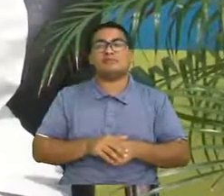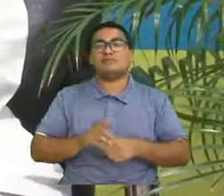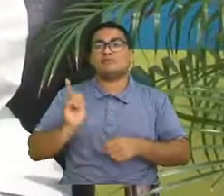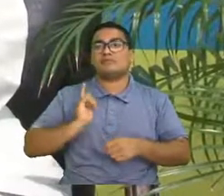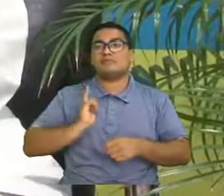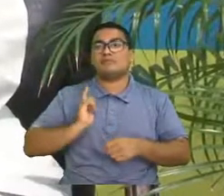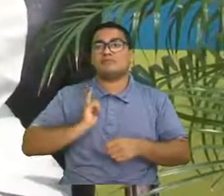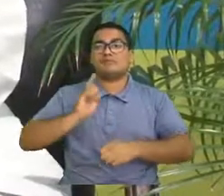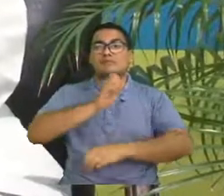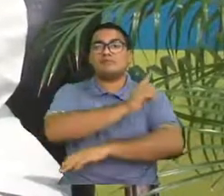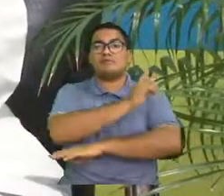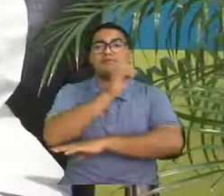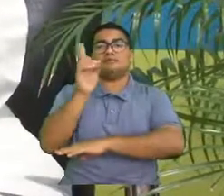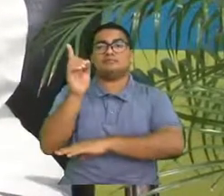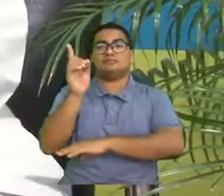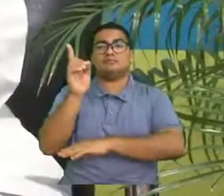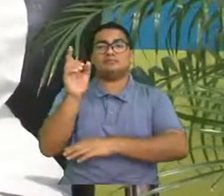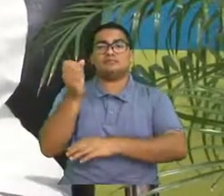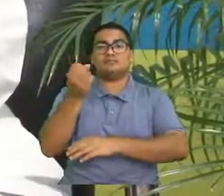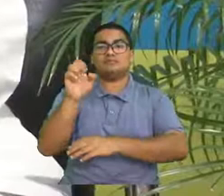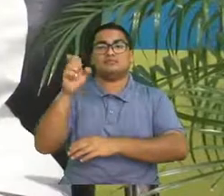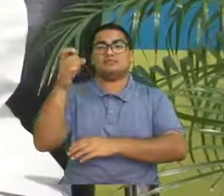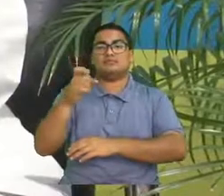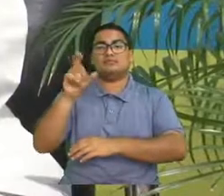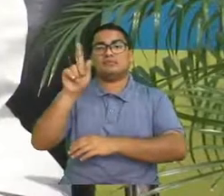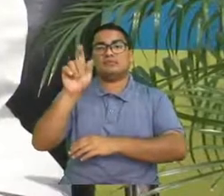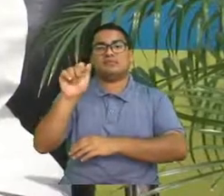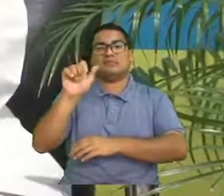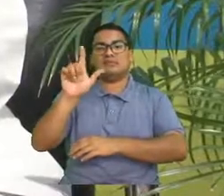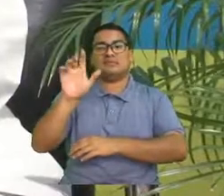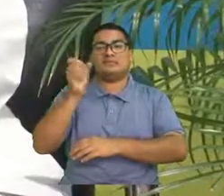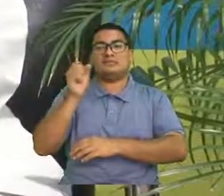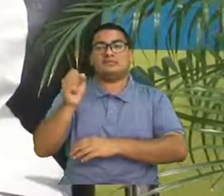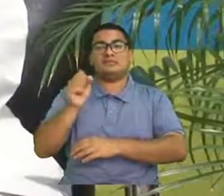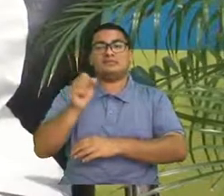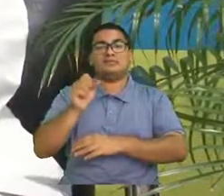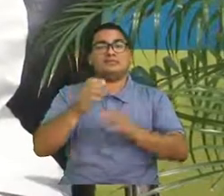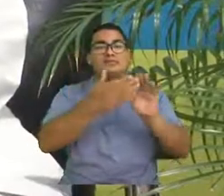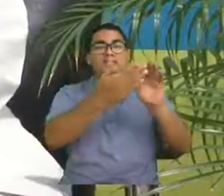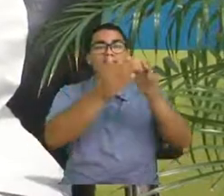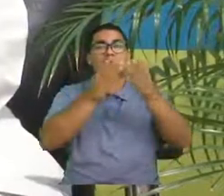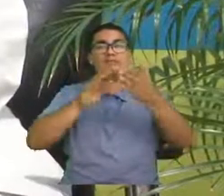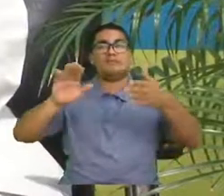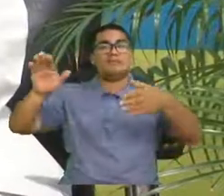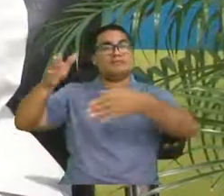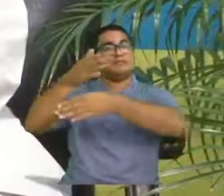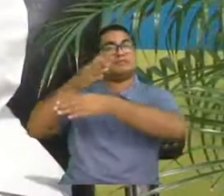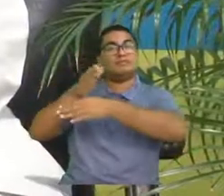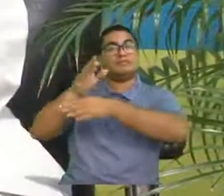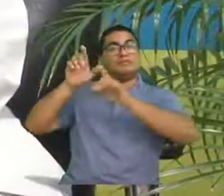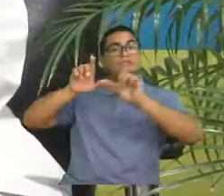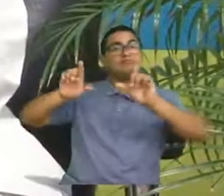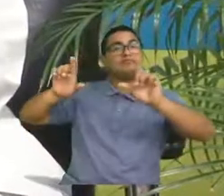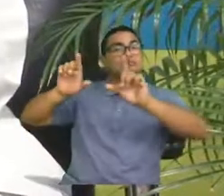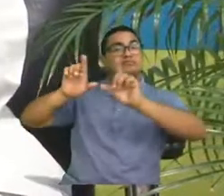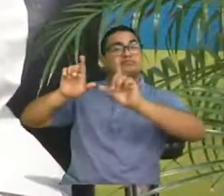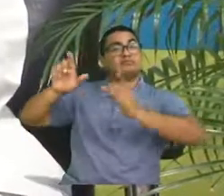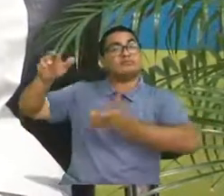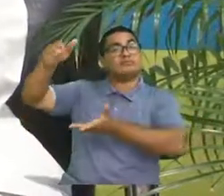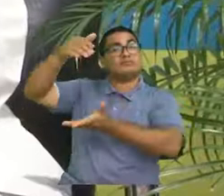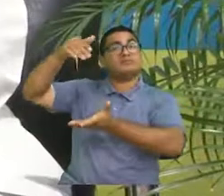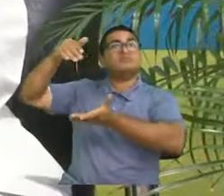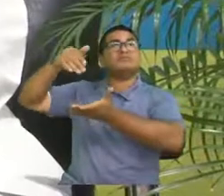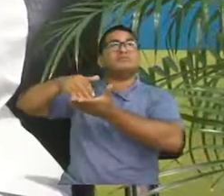días centrales, que se inauguran en toditito los barrios alrededor de dos puestos médicos, de dos puestos de